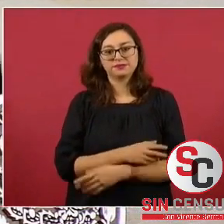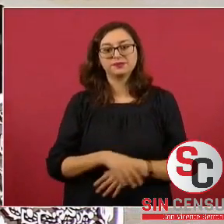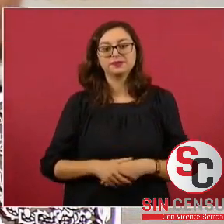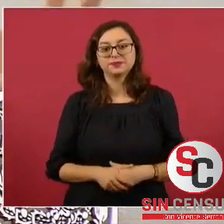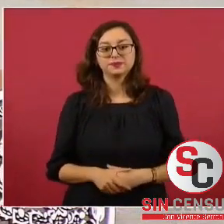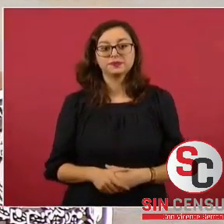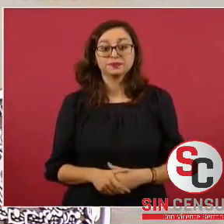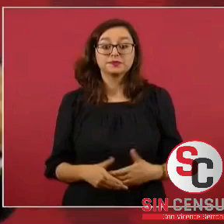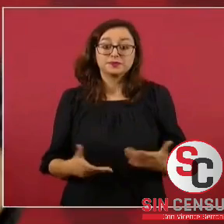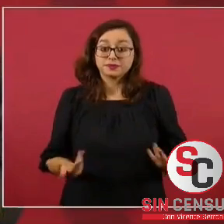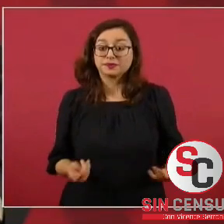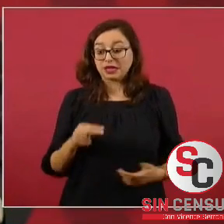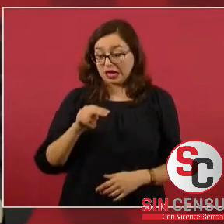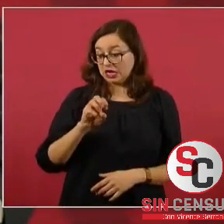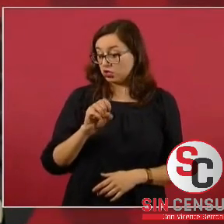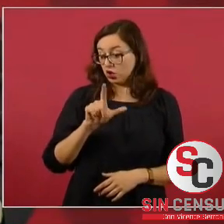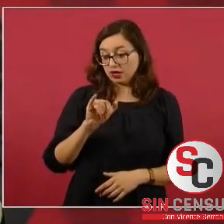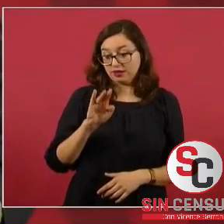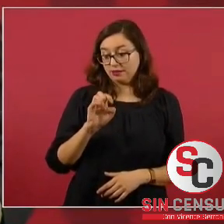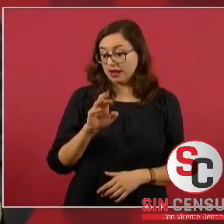Eso era lo que predominaba.